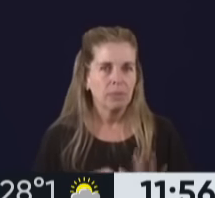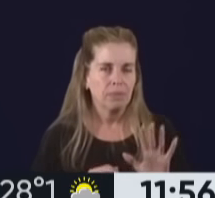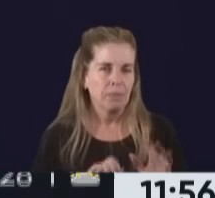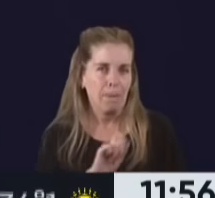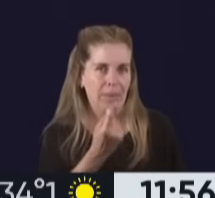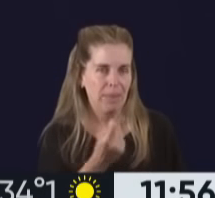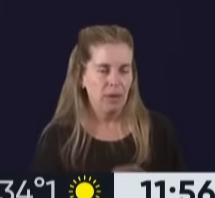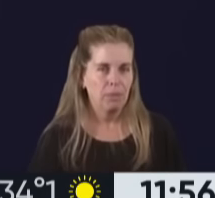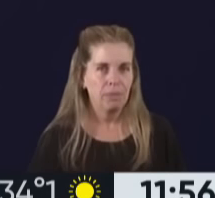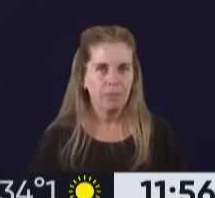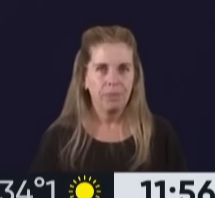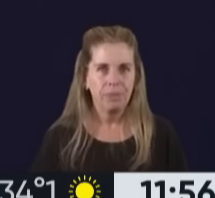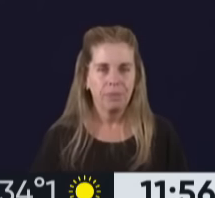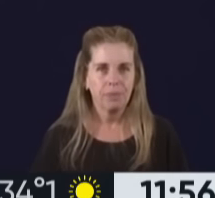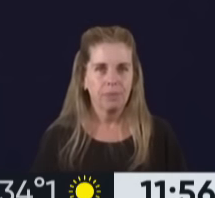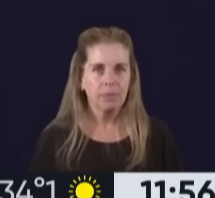Primero, con respecto a